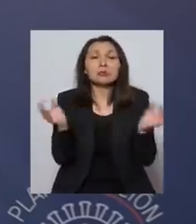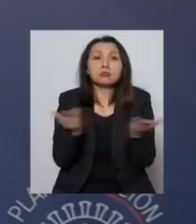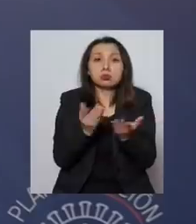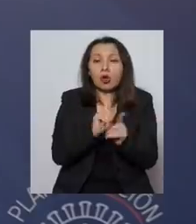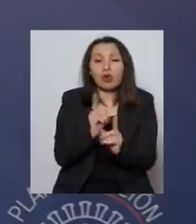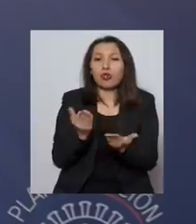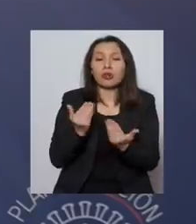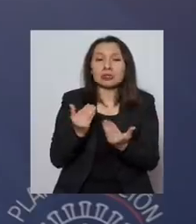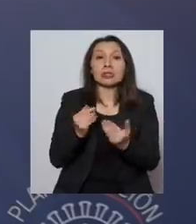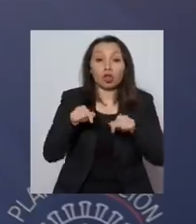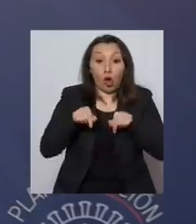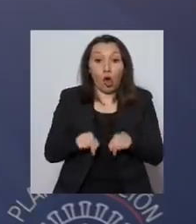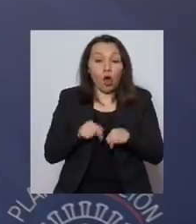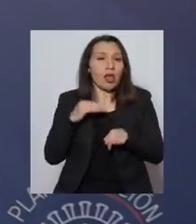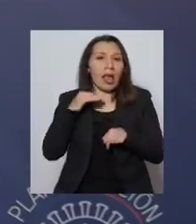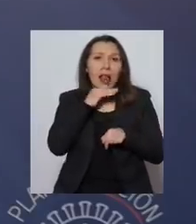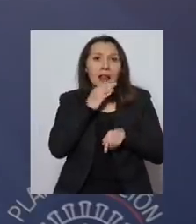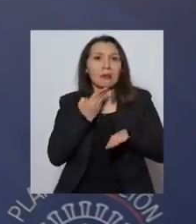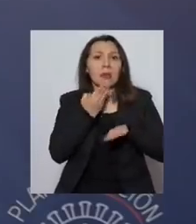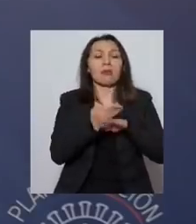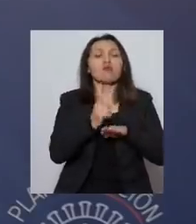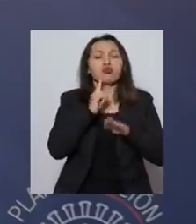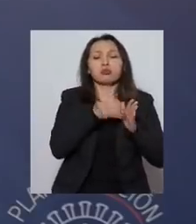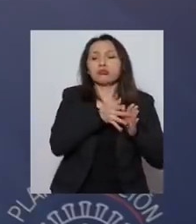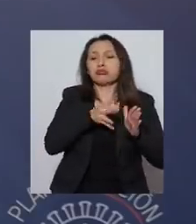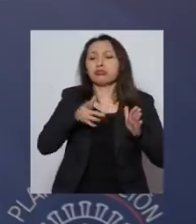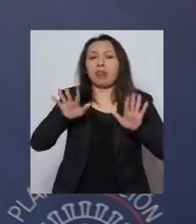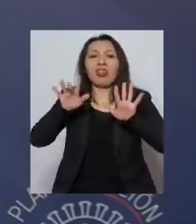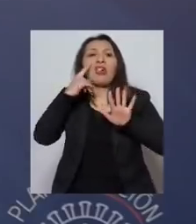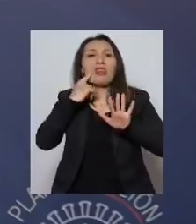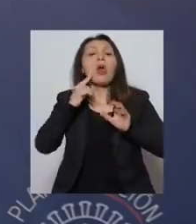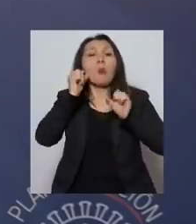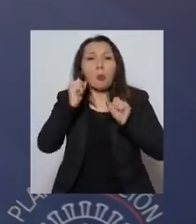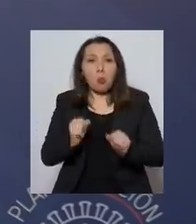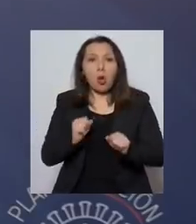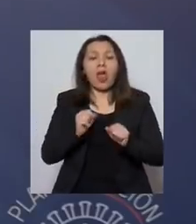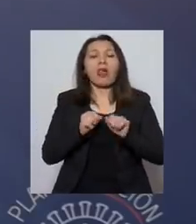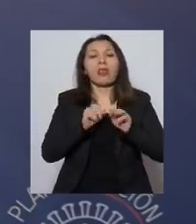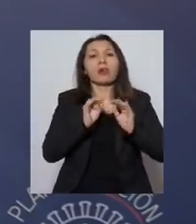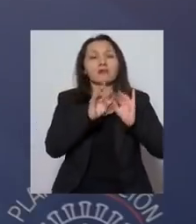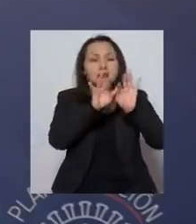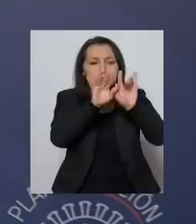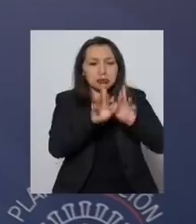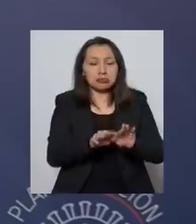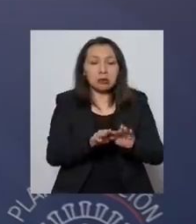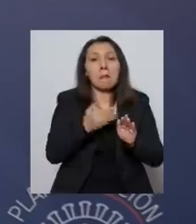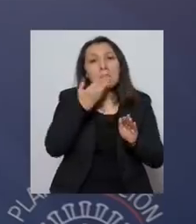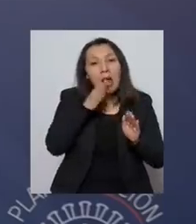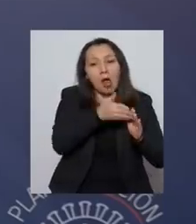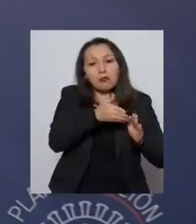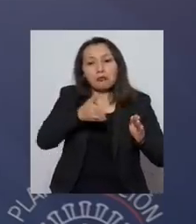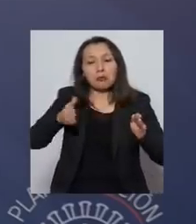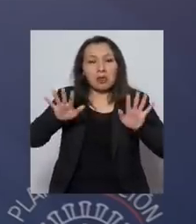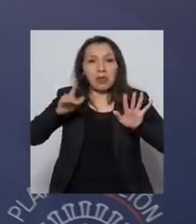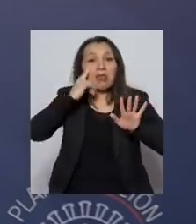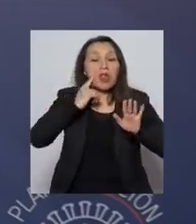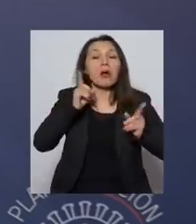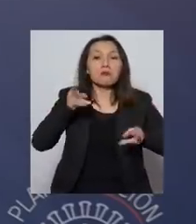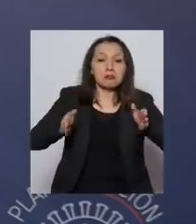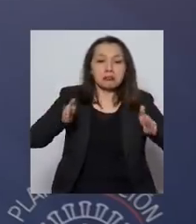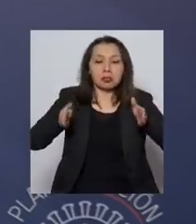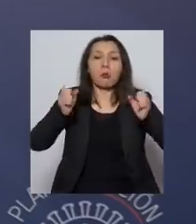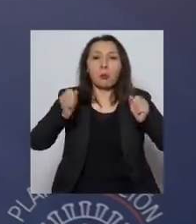no es necesario ingresar hoy día a la solicitud, hay 10 días de plazo y por lo tanto que lo hagamos dentro de estos 10 días para poder recibir